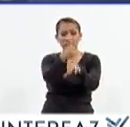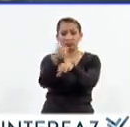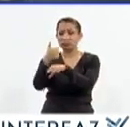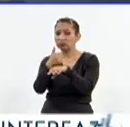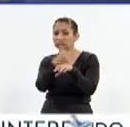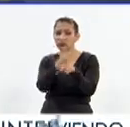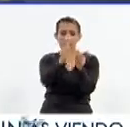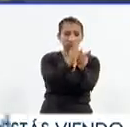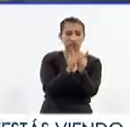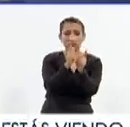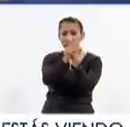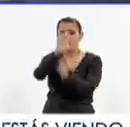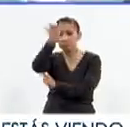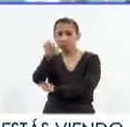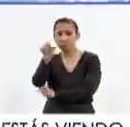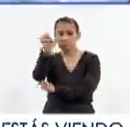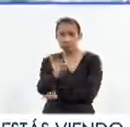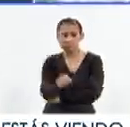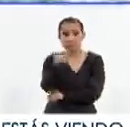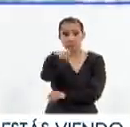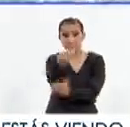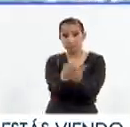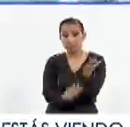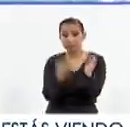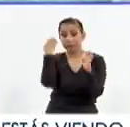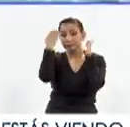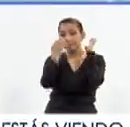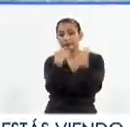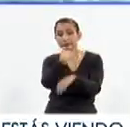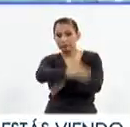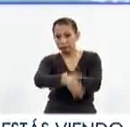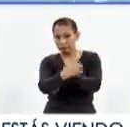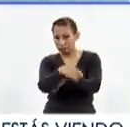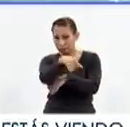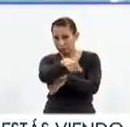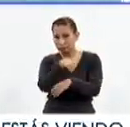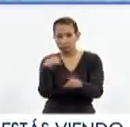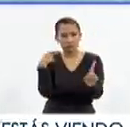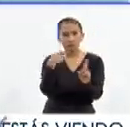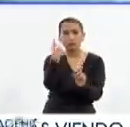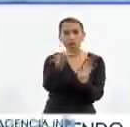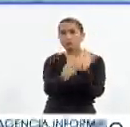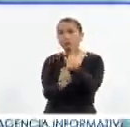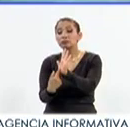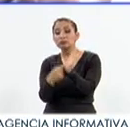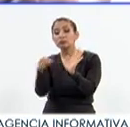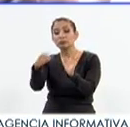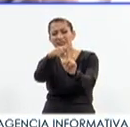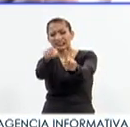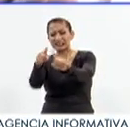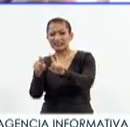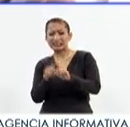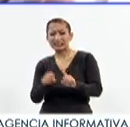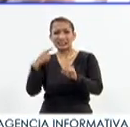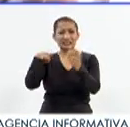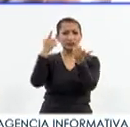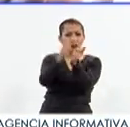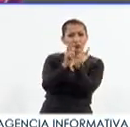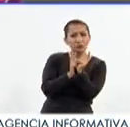asentamientos de población afromexicana. Programa de exposiciones temporales que tienen como objetivo mostrar la diversidad étnica y cultural